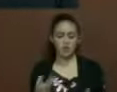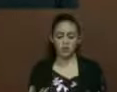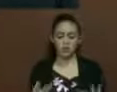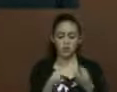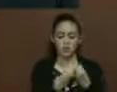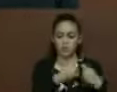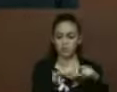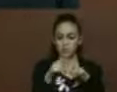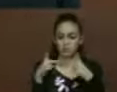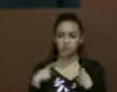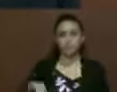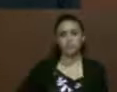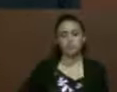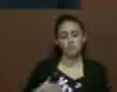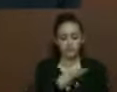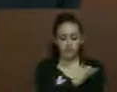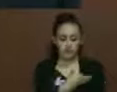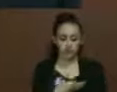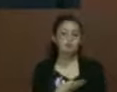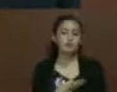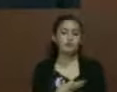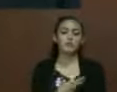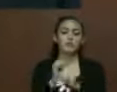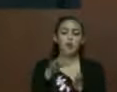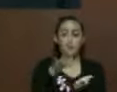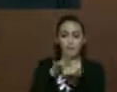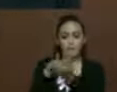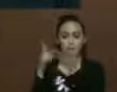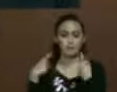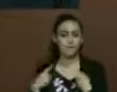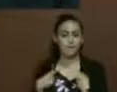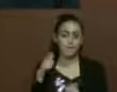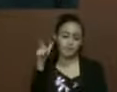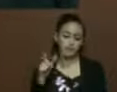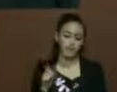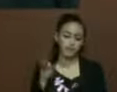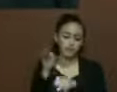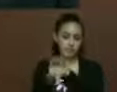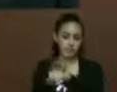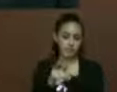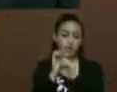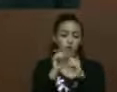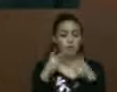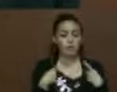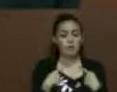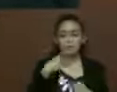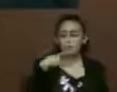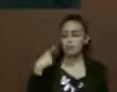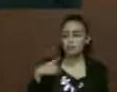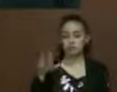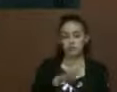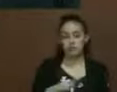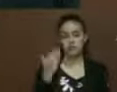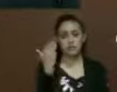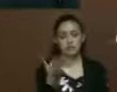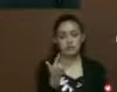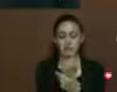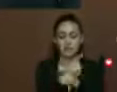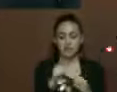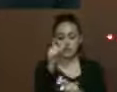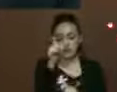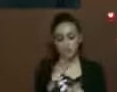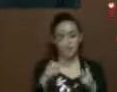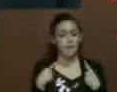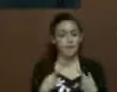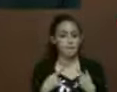los interesados, los familiares o los que apoyan o están demandando la liberación de esta persona, pues